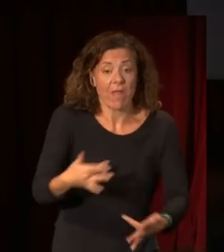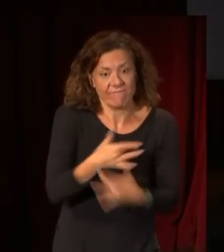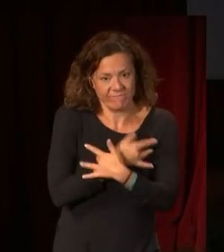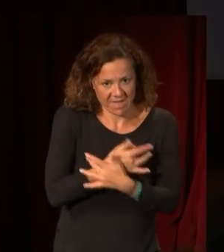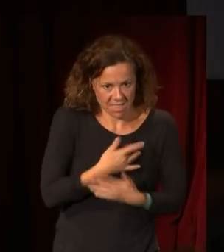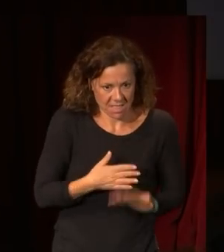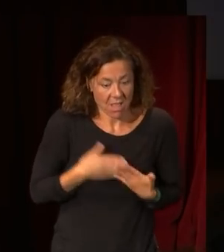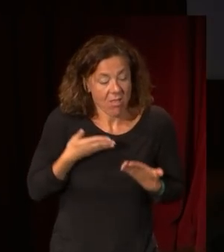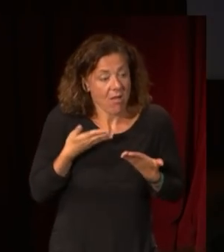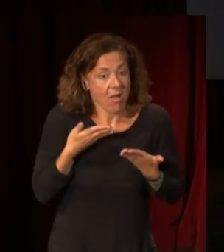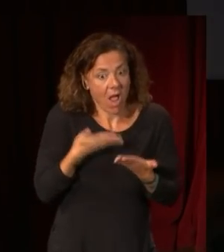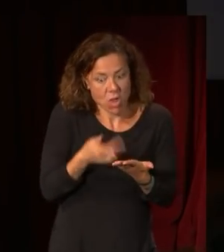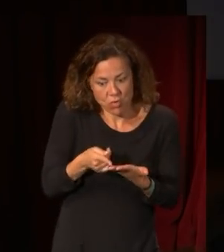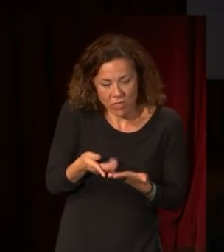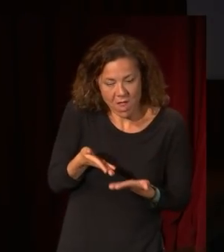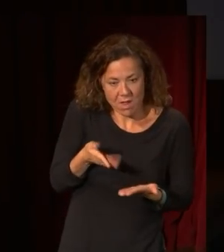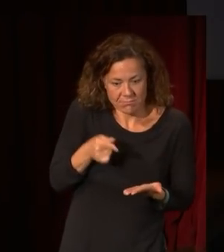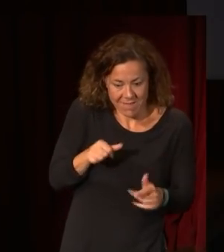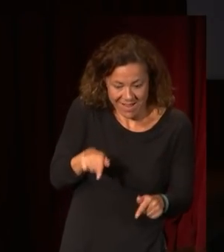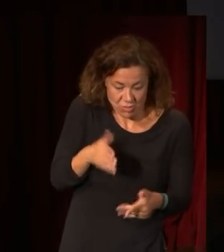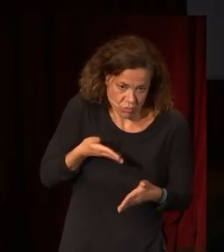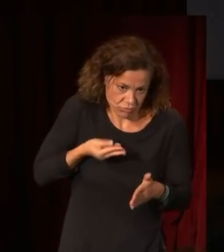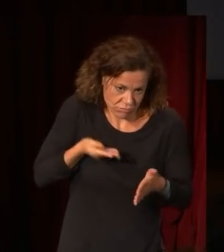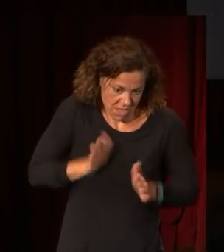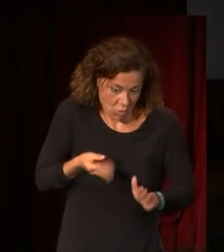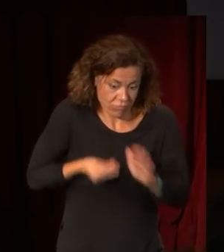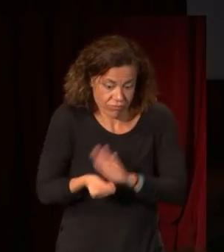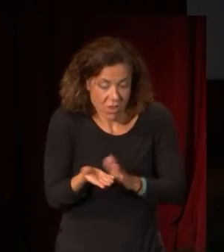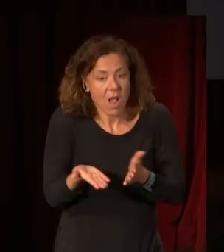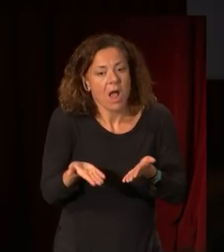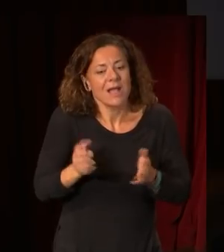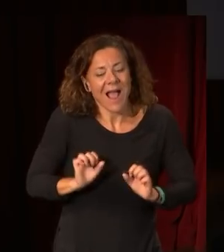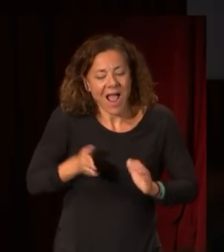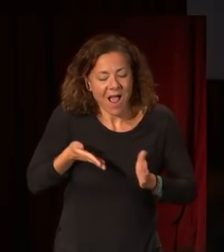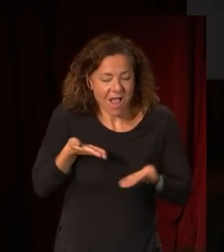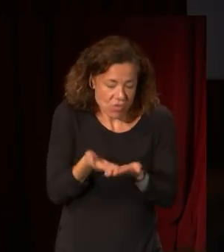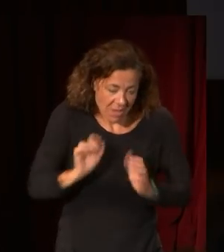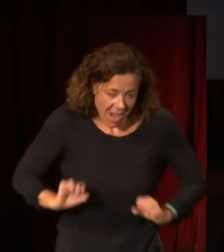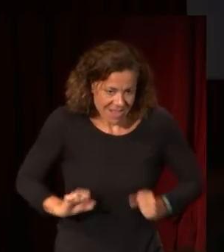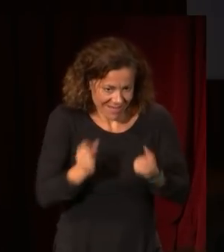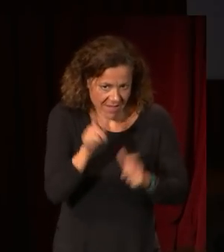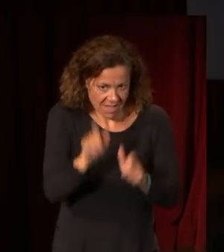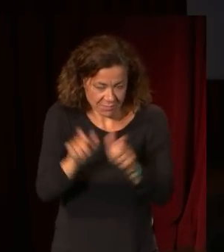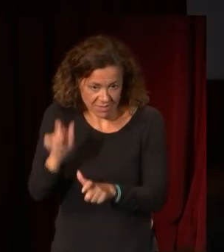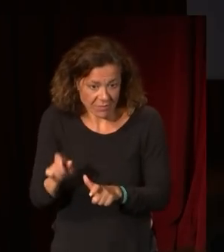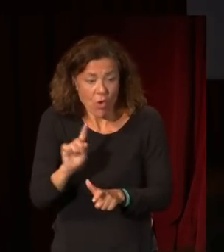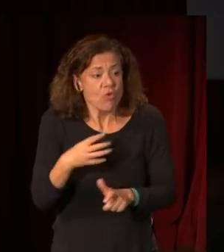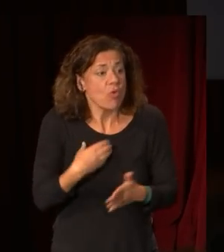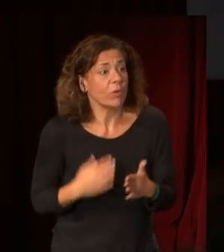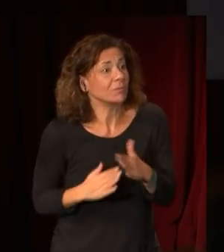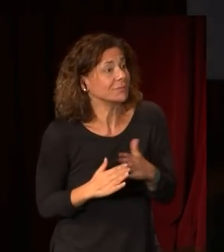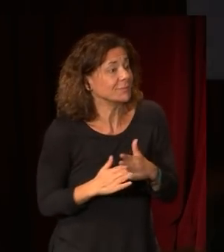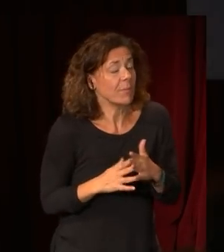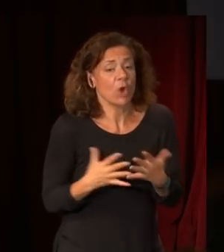redentora en todo este proceso de salvación de la humanidad pero es que no puedo detenerme aquí toda